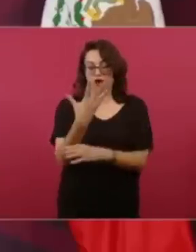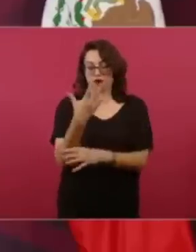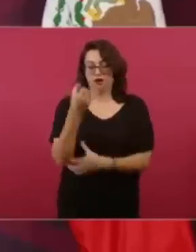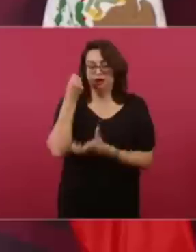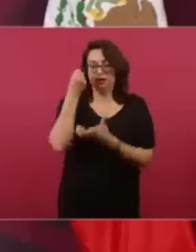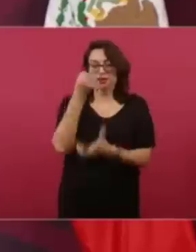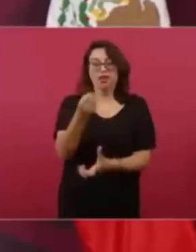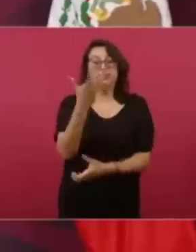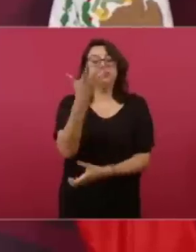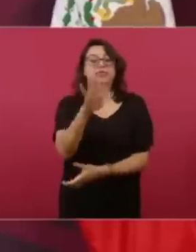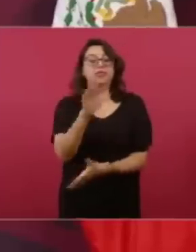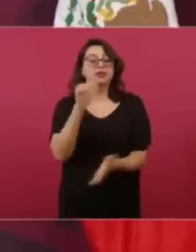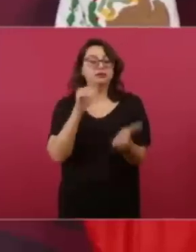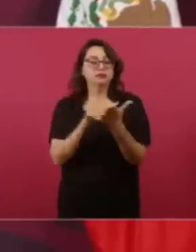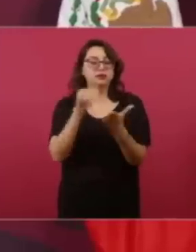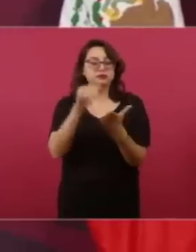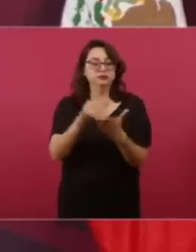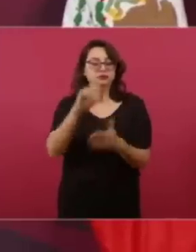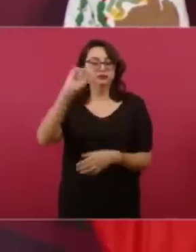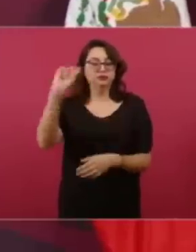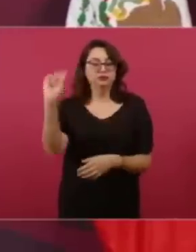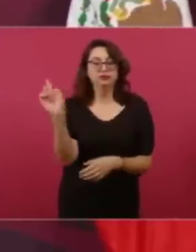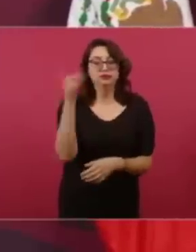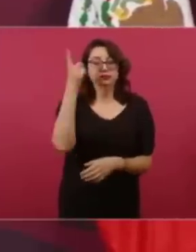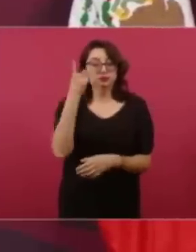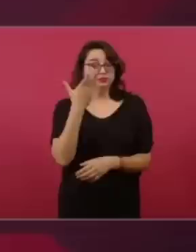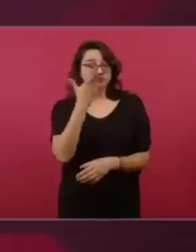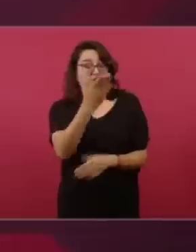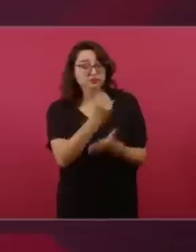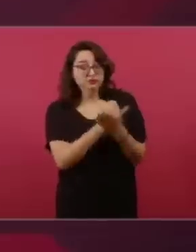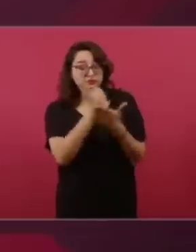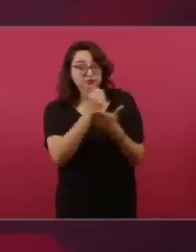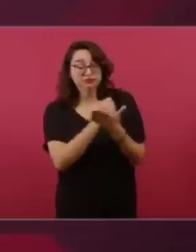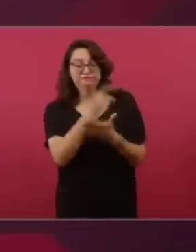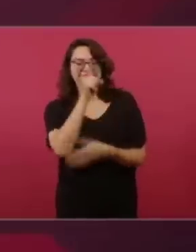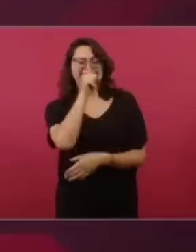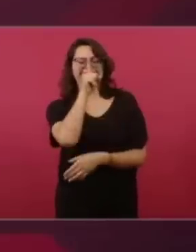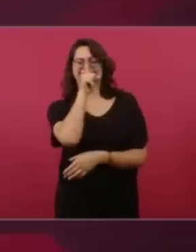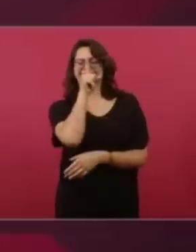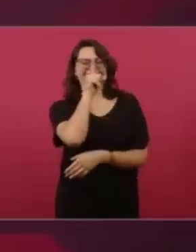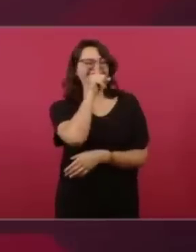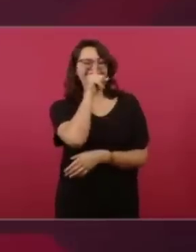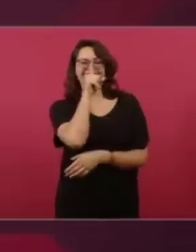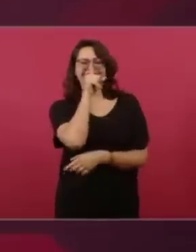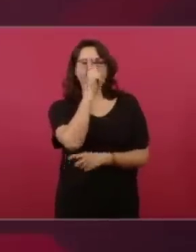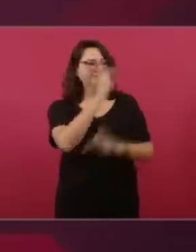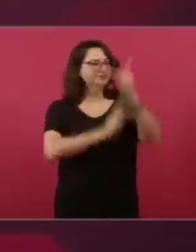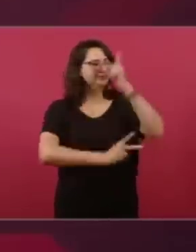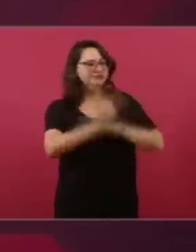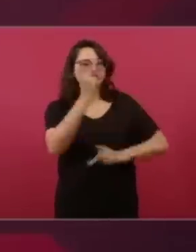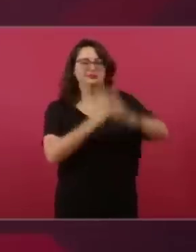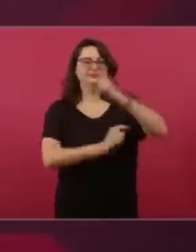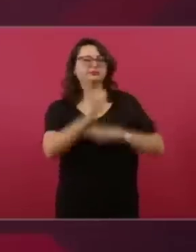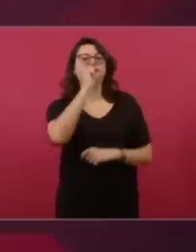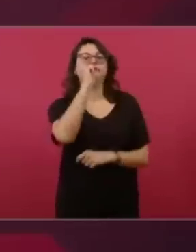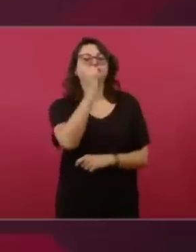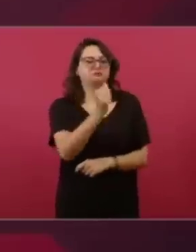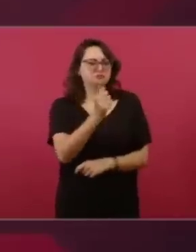dólares. No crédito, presupuesto, porque ya se acabó la robadera,